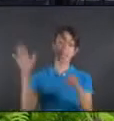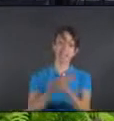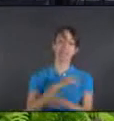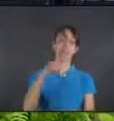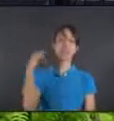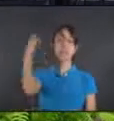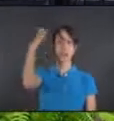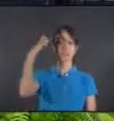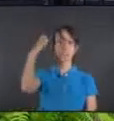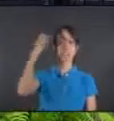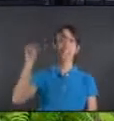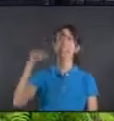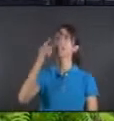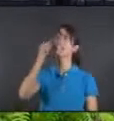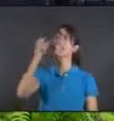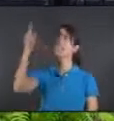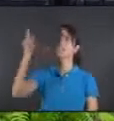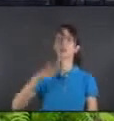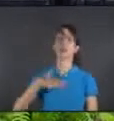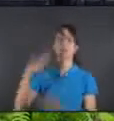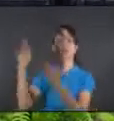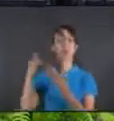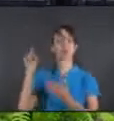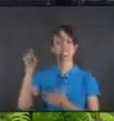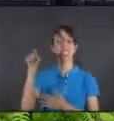¿Sabe quién soy?